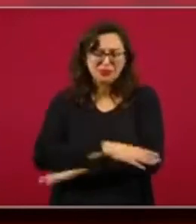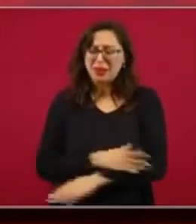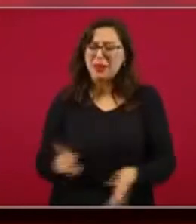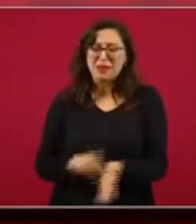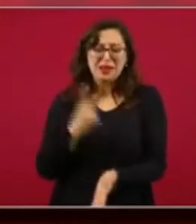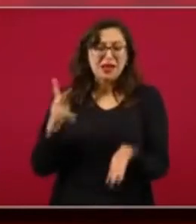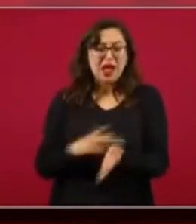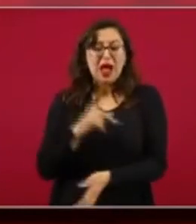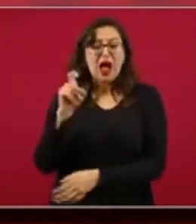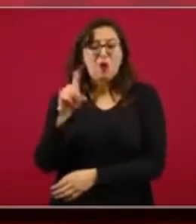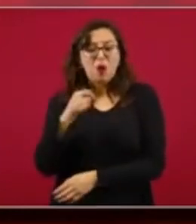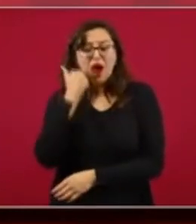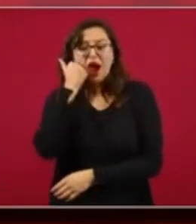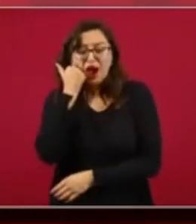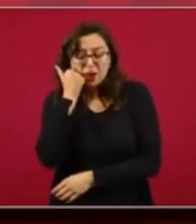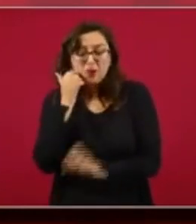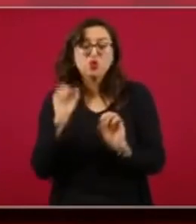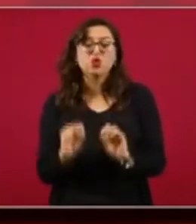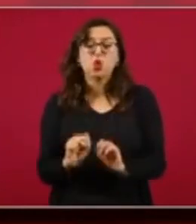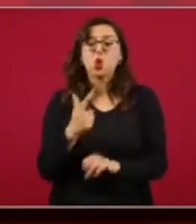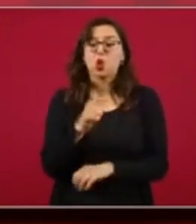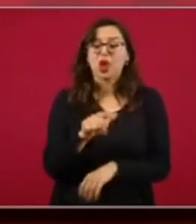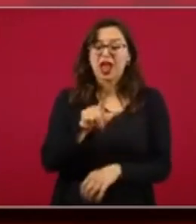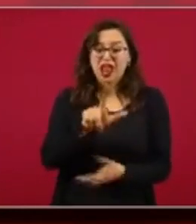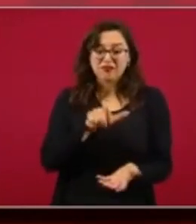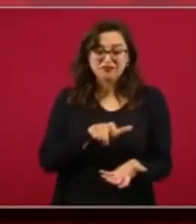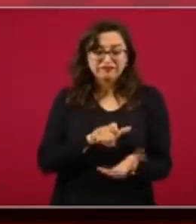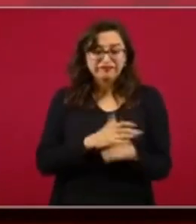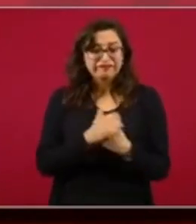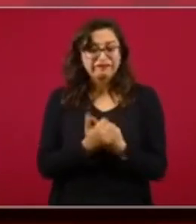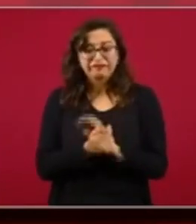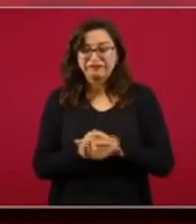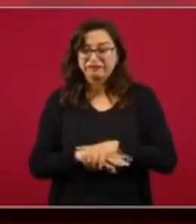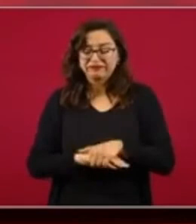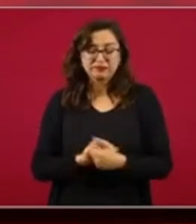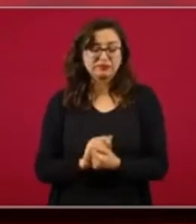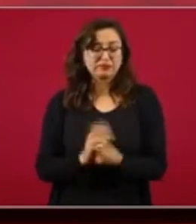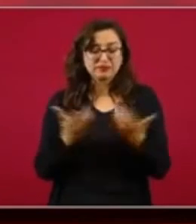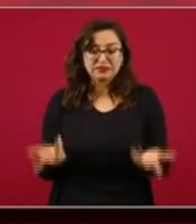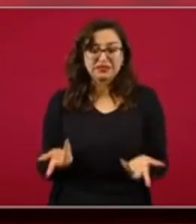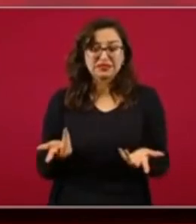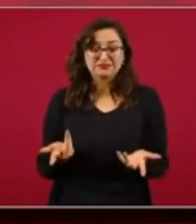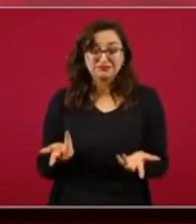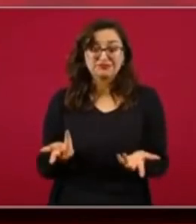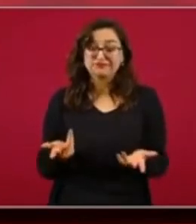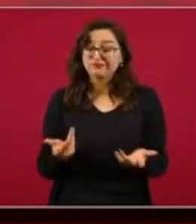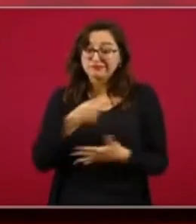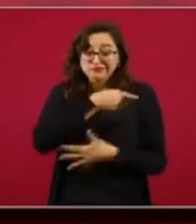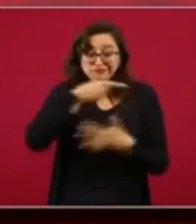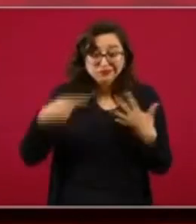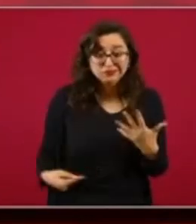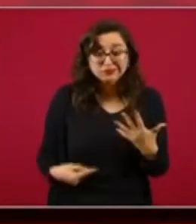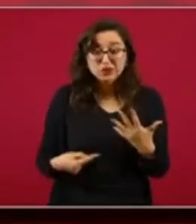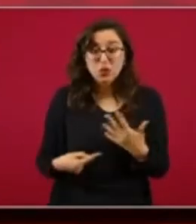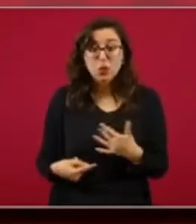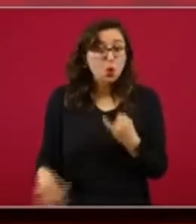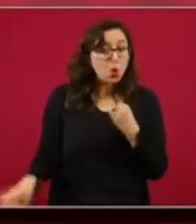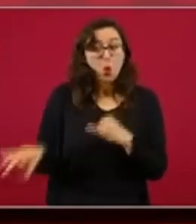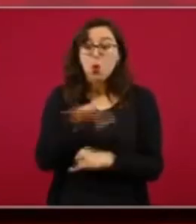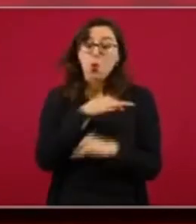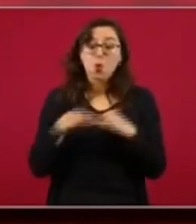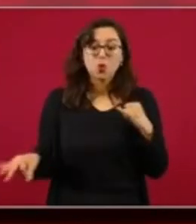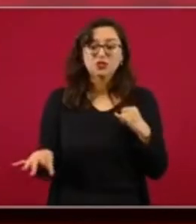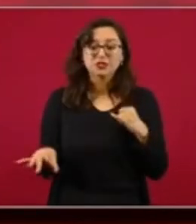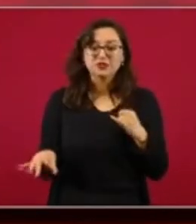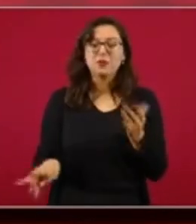agua y jabón, o con alcohol, gel desinfectante, con alcohol al 70%, entre otras medidas. Y lo último, que lo hemos dicho